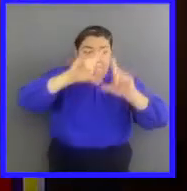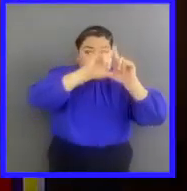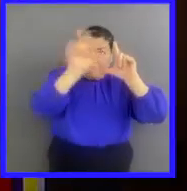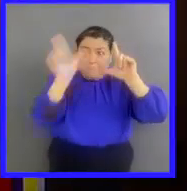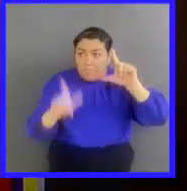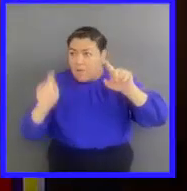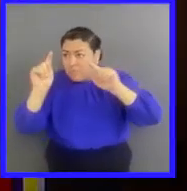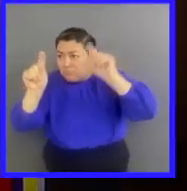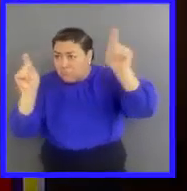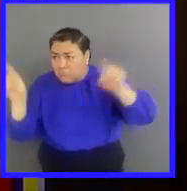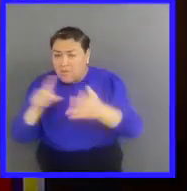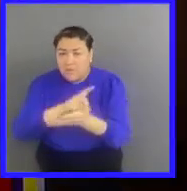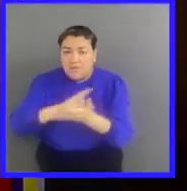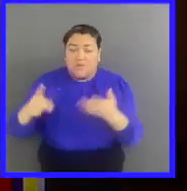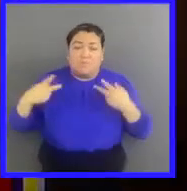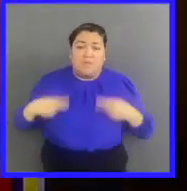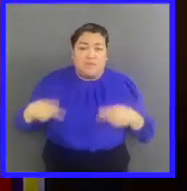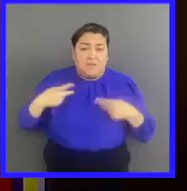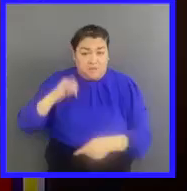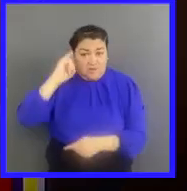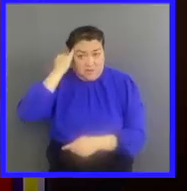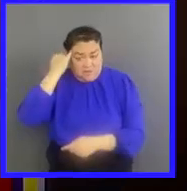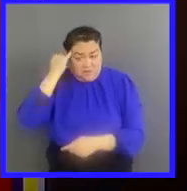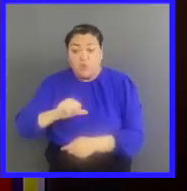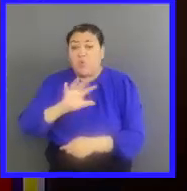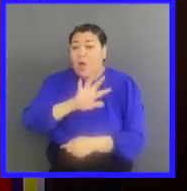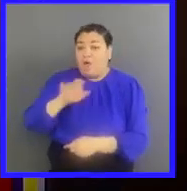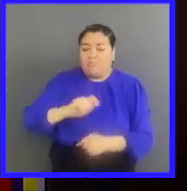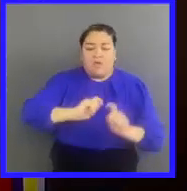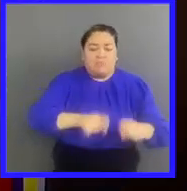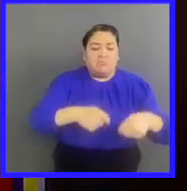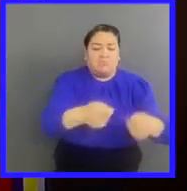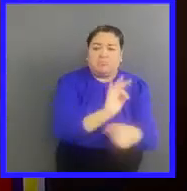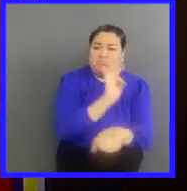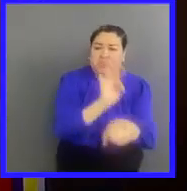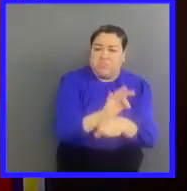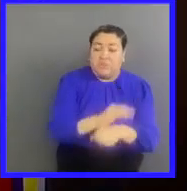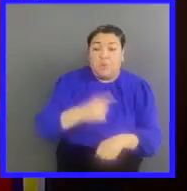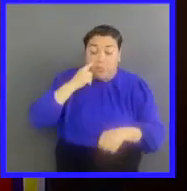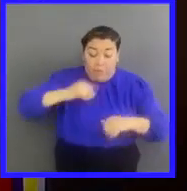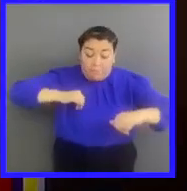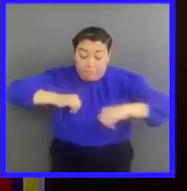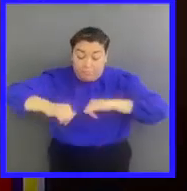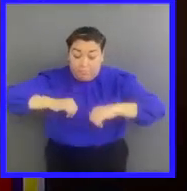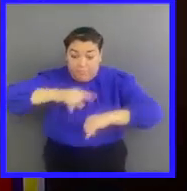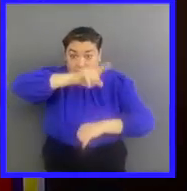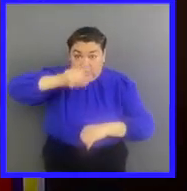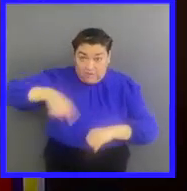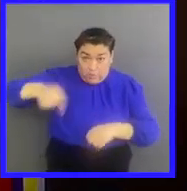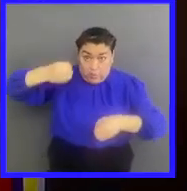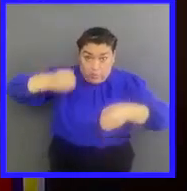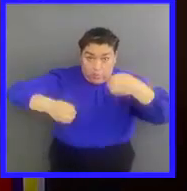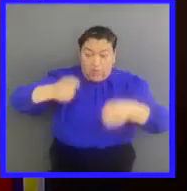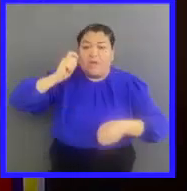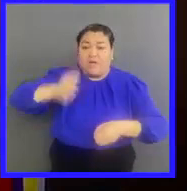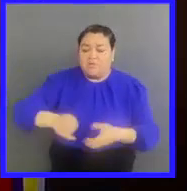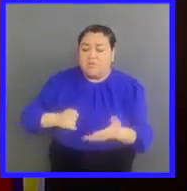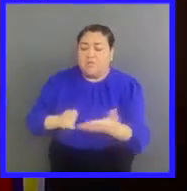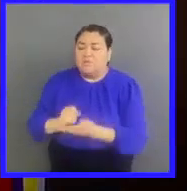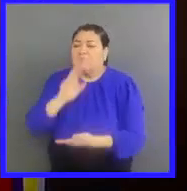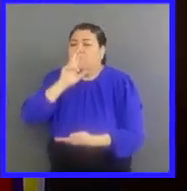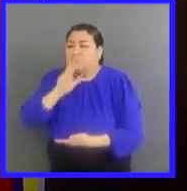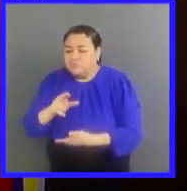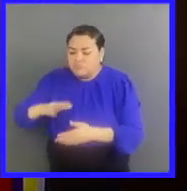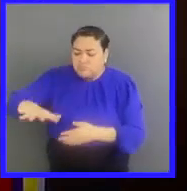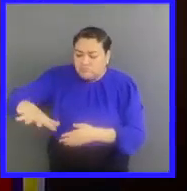de los pueblos indígenas y afromexicanos. Los mapas jurídicos permiten que las sentencias se exploren por territorio y